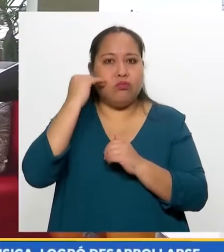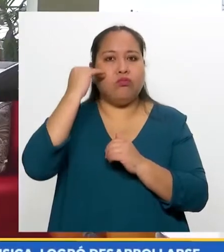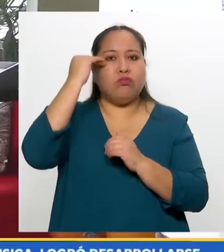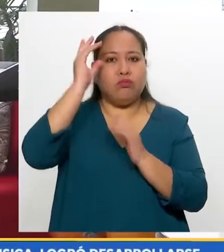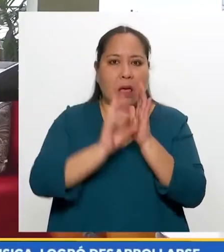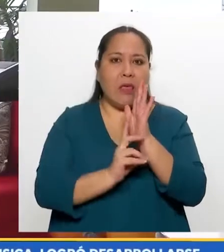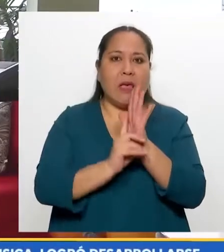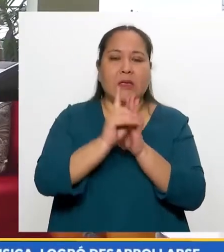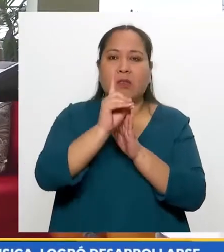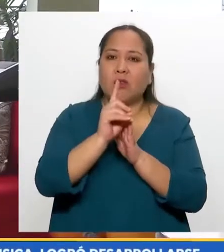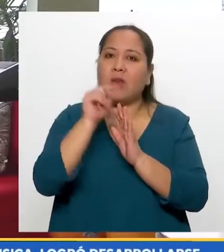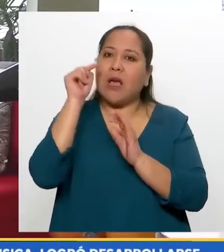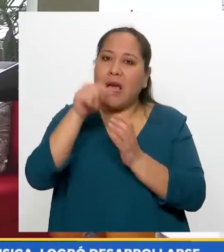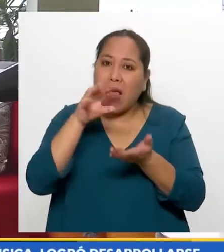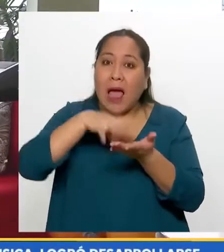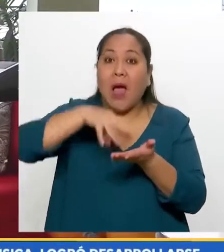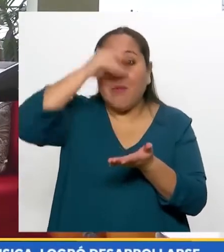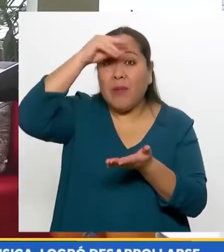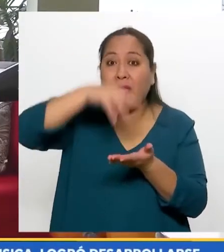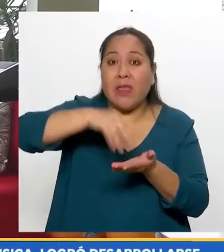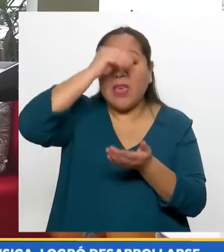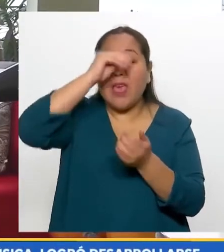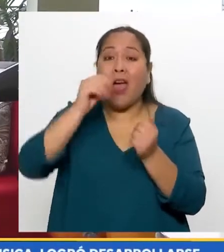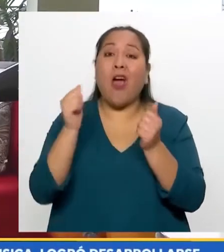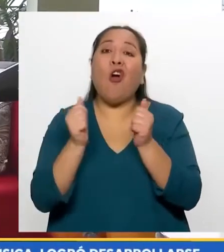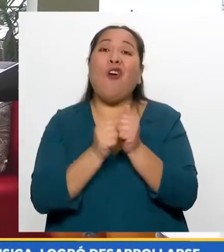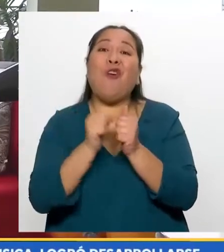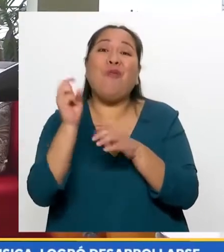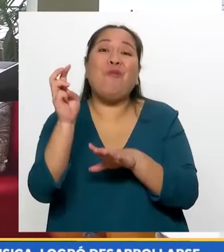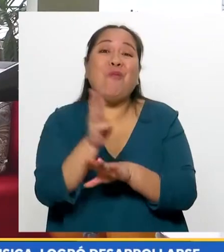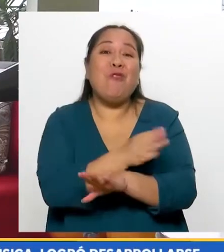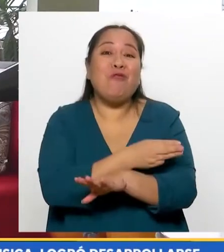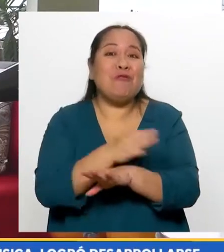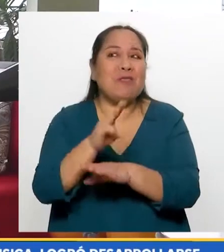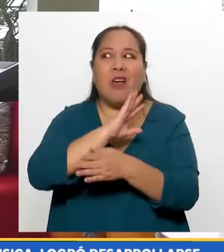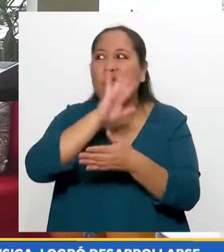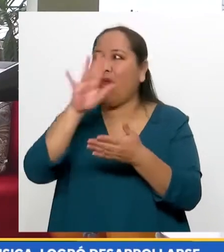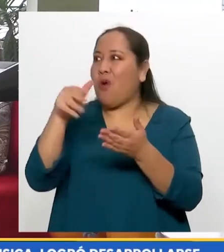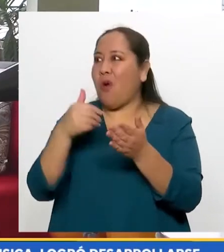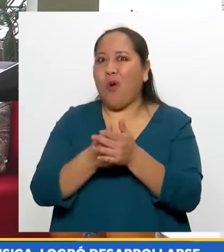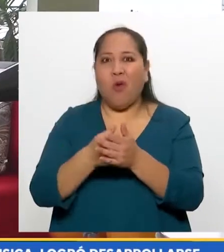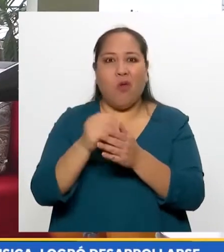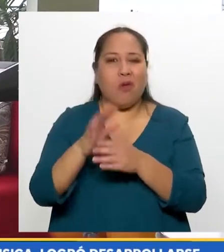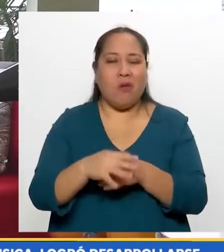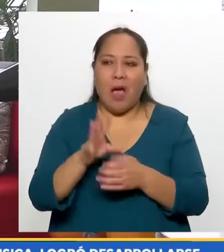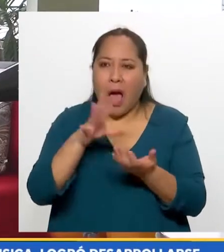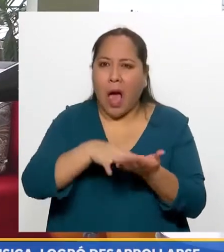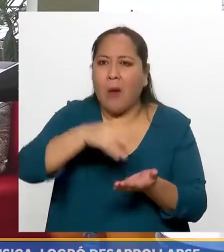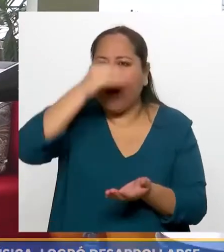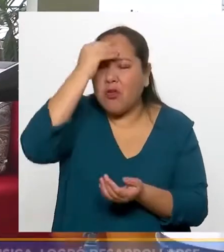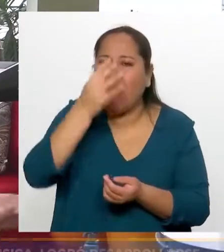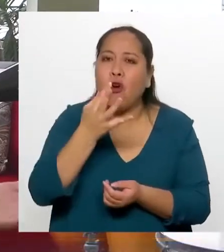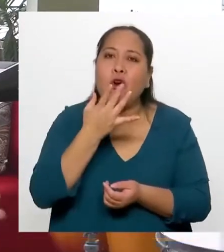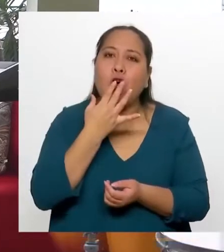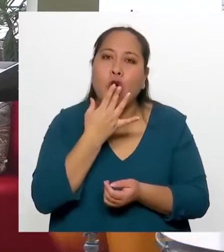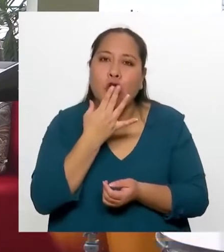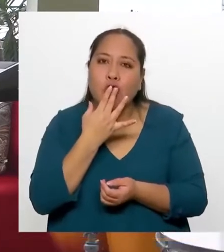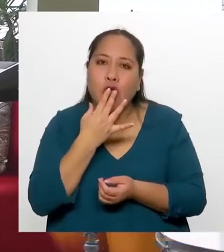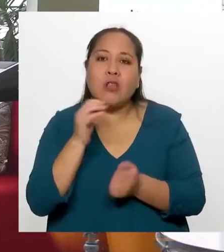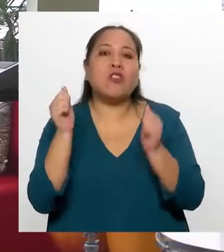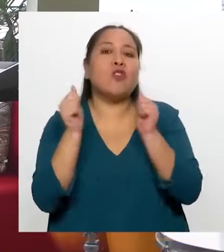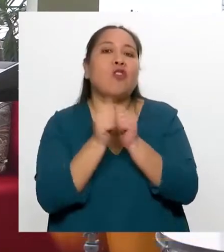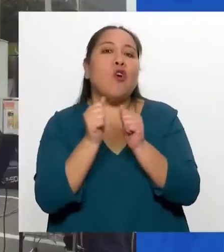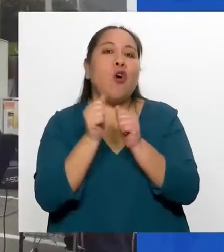desarrollando. Básicamente aprendía a través de la música, todo, todo en realidad. Cuando aprendió los colores,